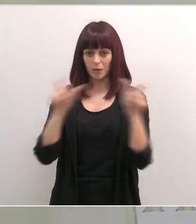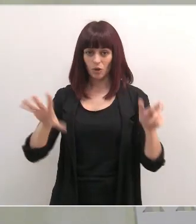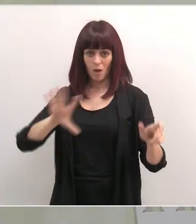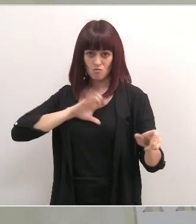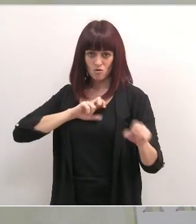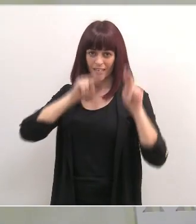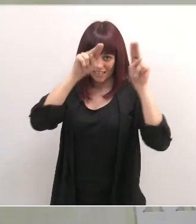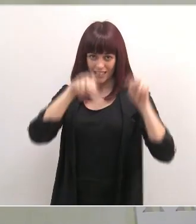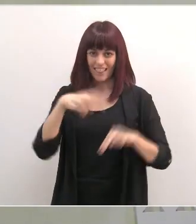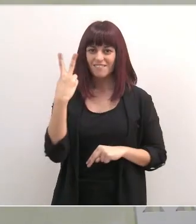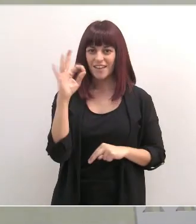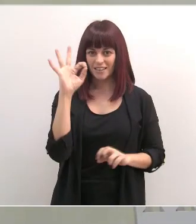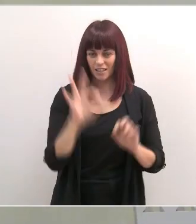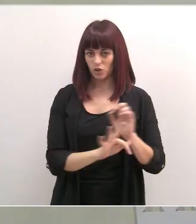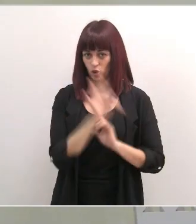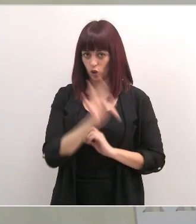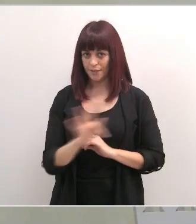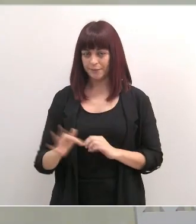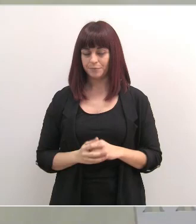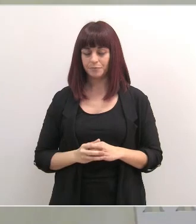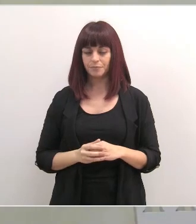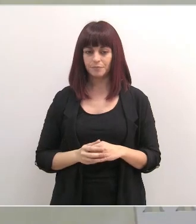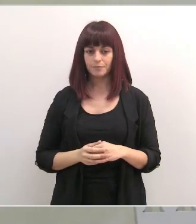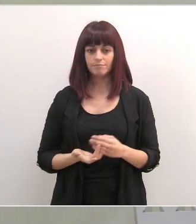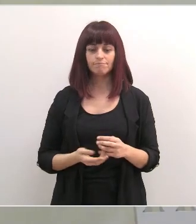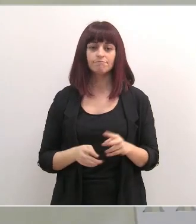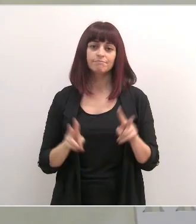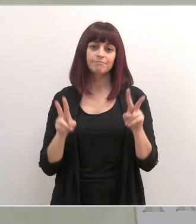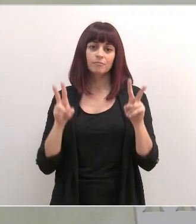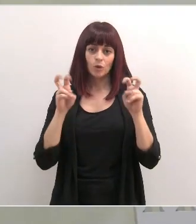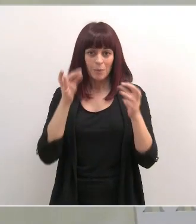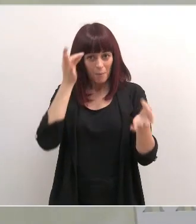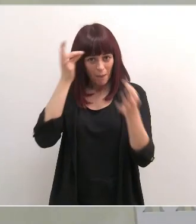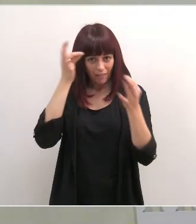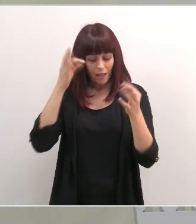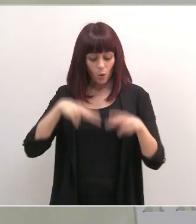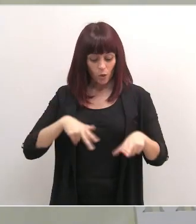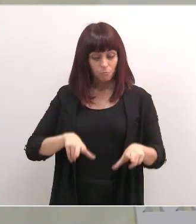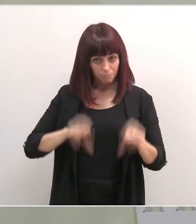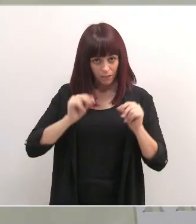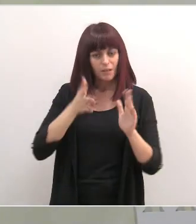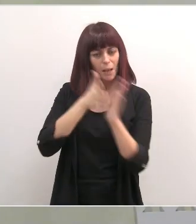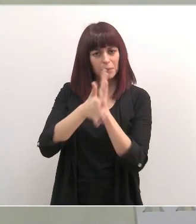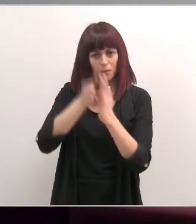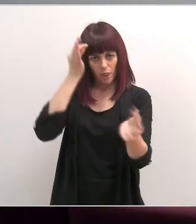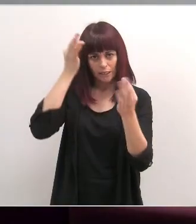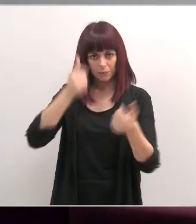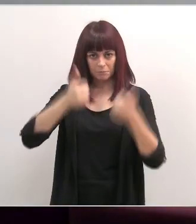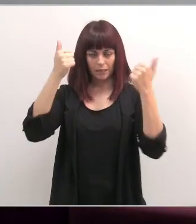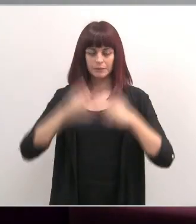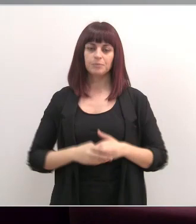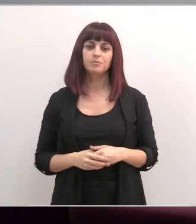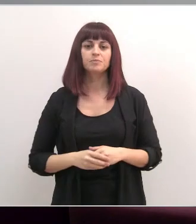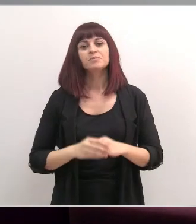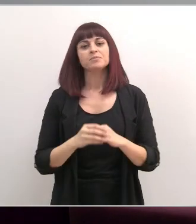20 residencias, ¿no? De cualquier manera, el tema pormenorizado se lo podemos dar al terminar la rueda de prensa.